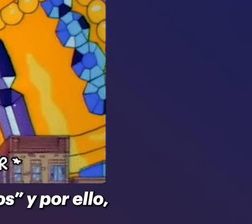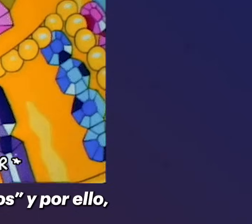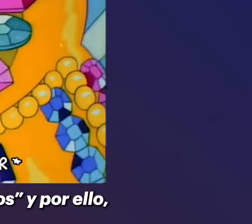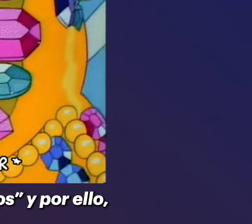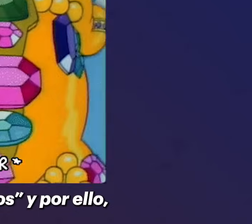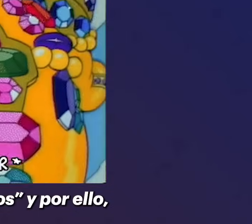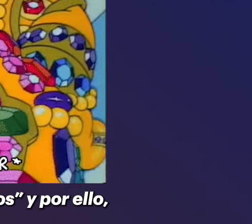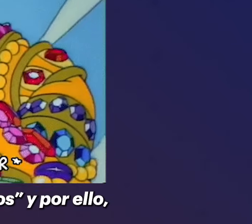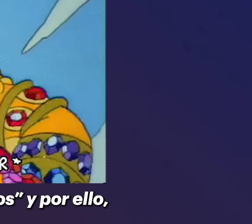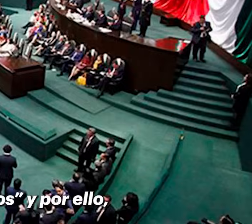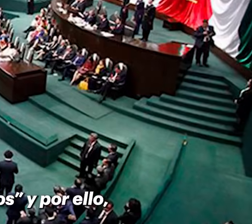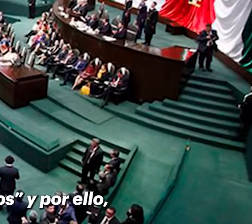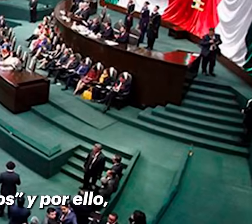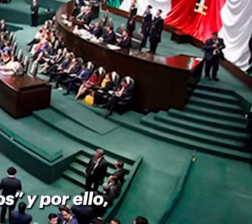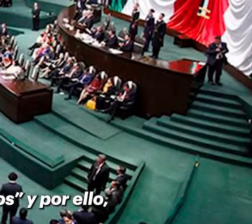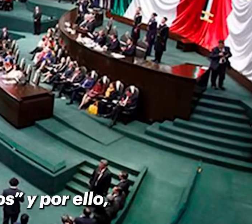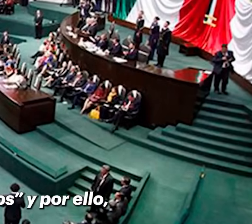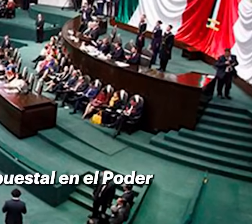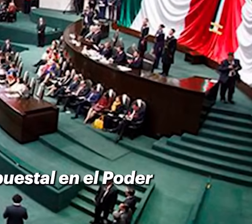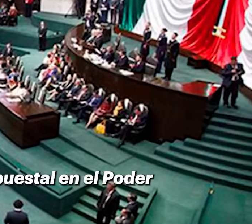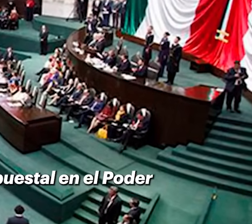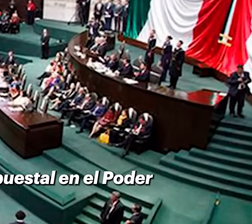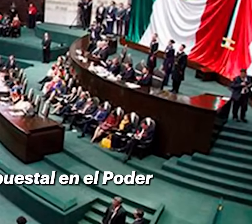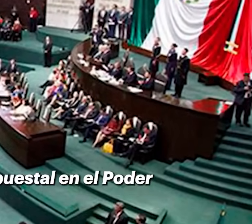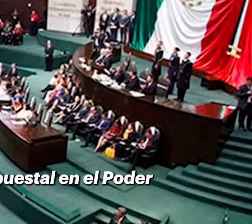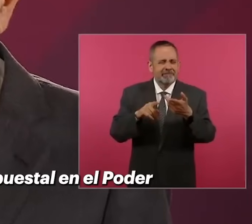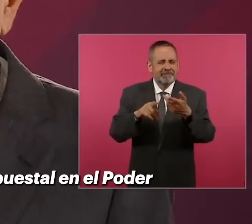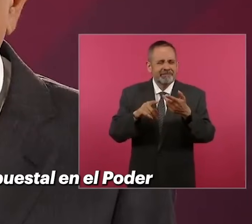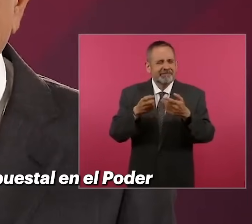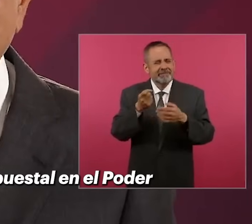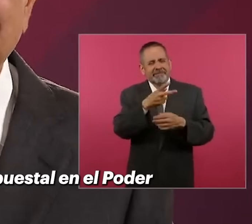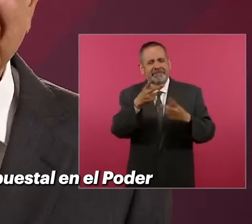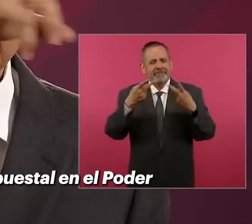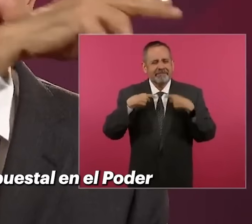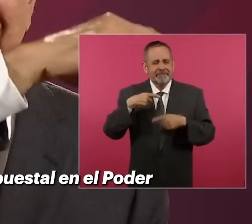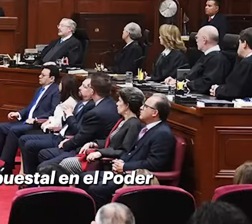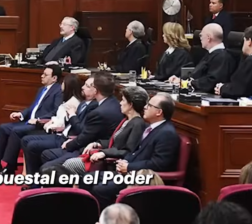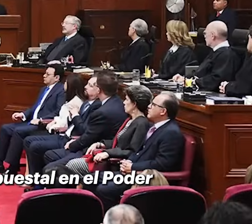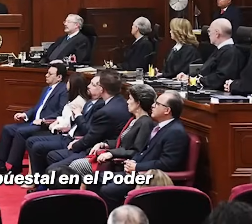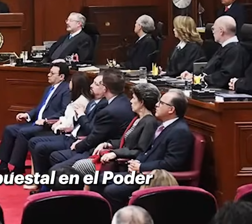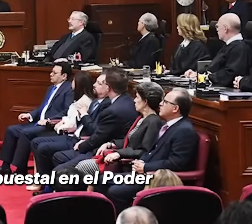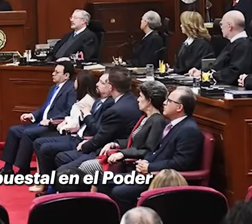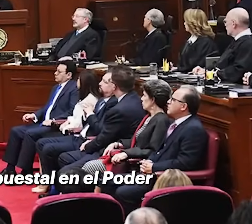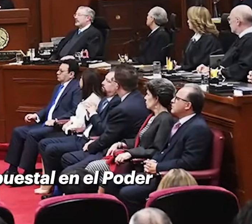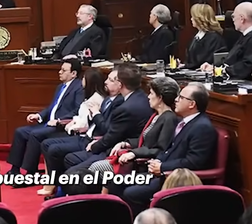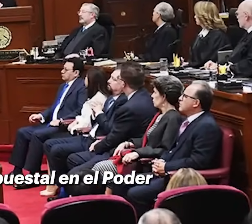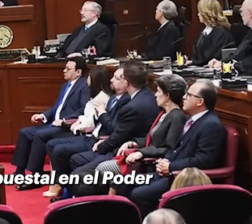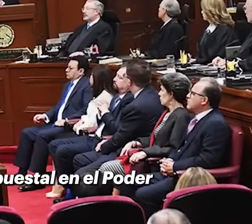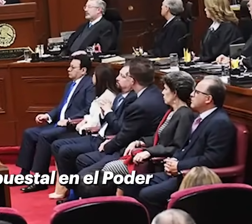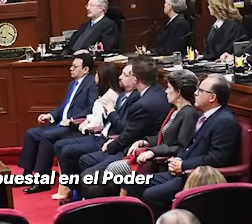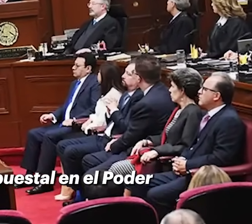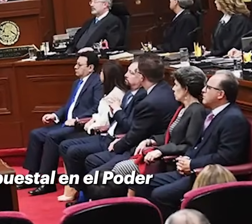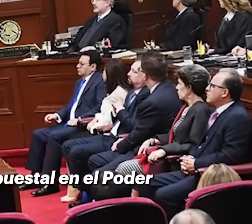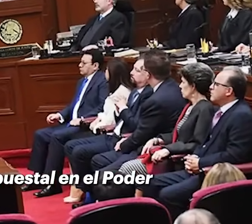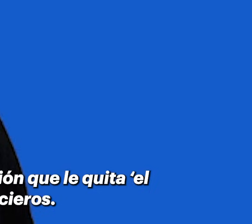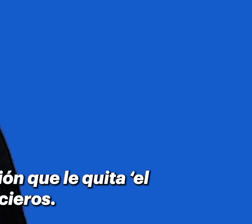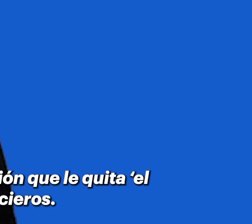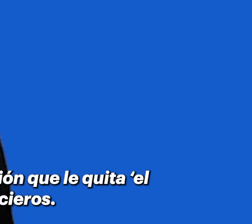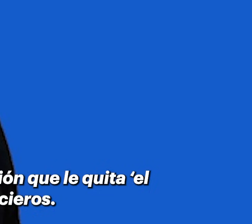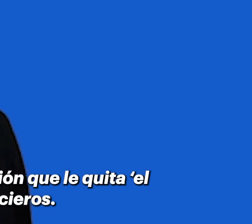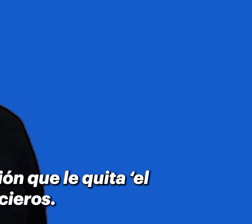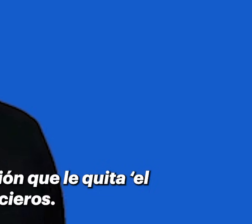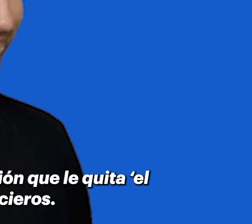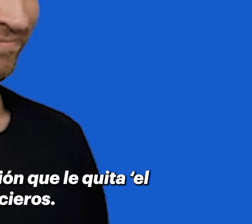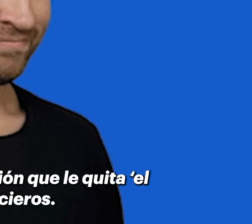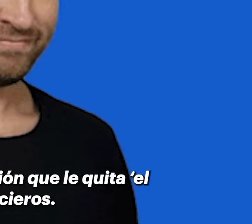públicos que viven de la opulencia y excesos. Y por ello, Morena busca realizar un recorte presupuestal en el Poder Judicial para 2024.